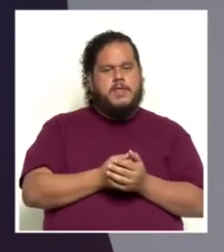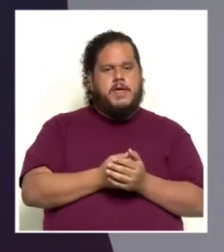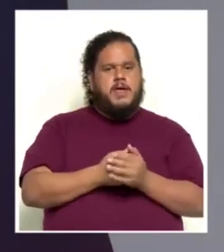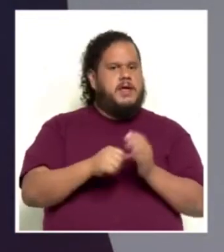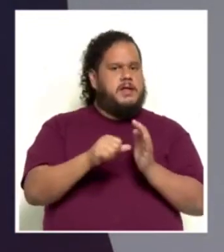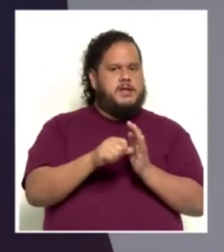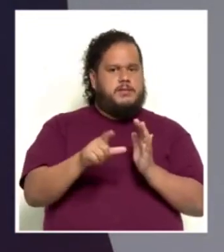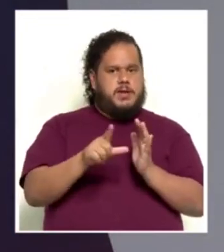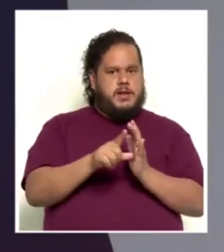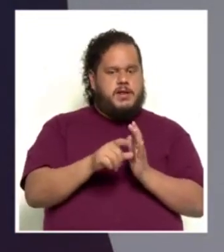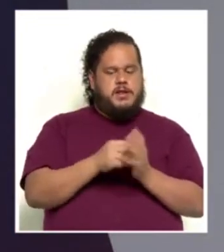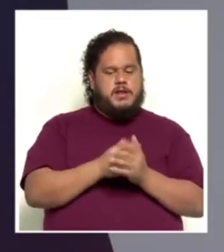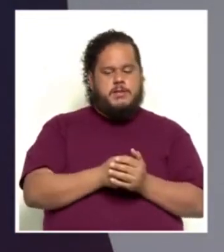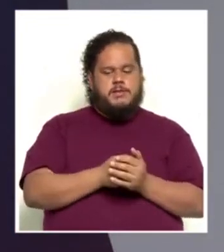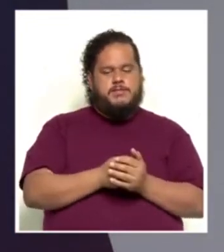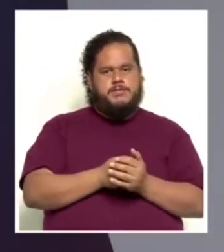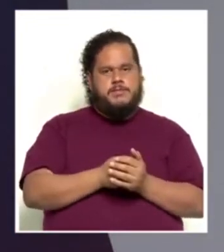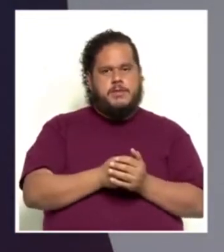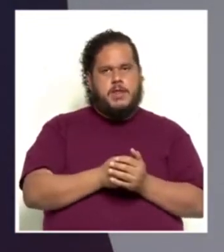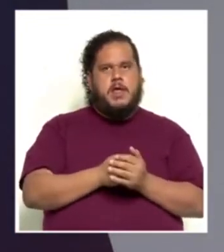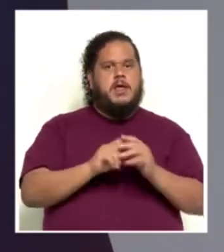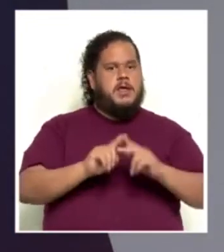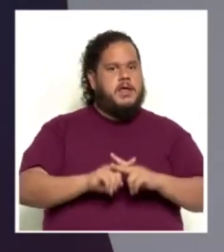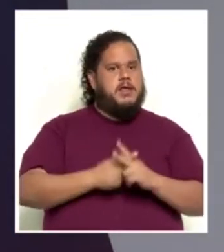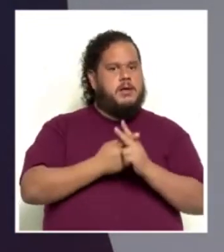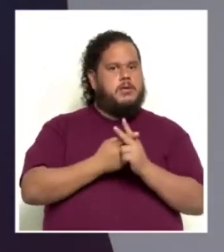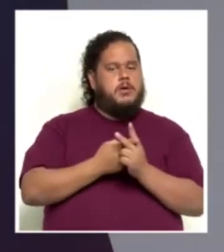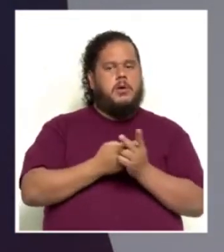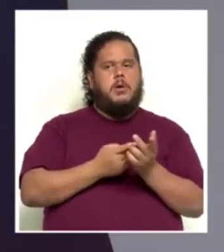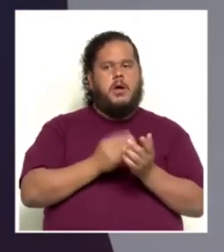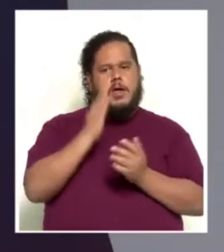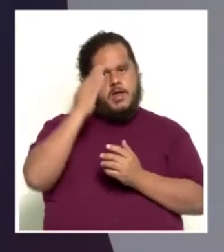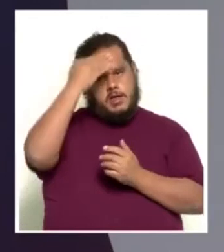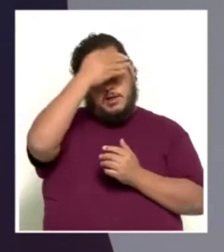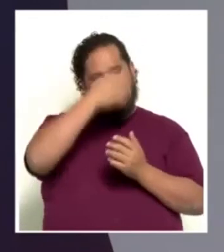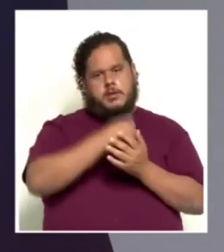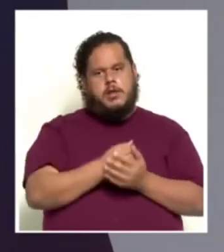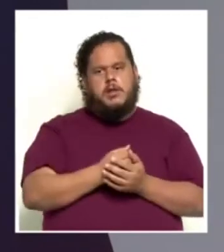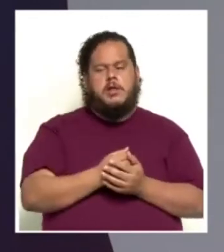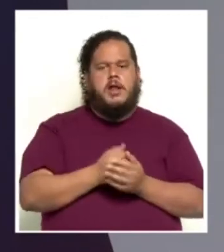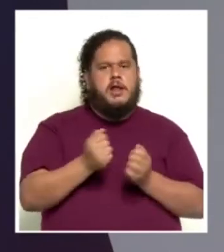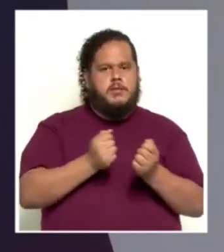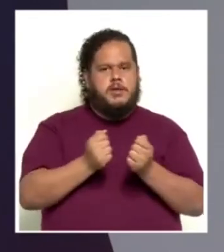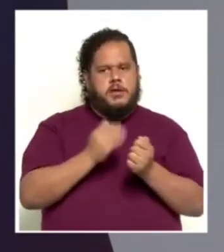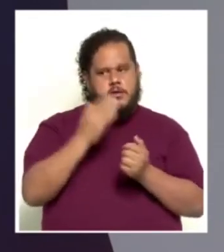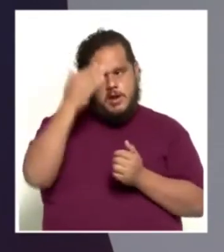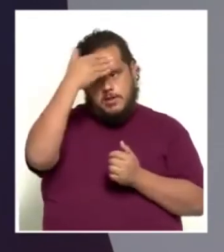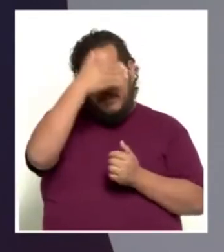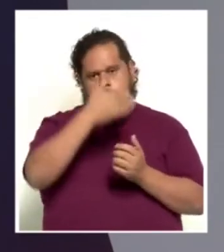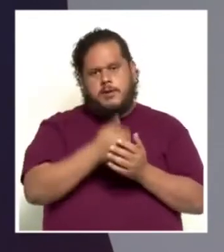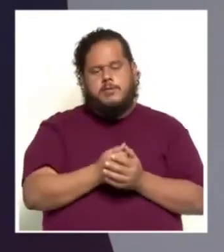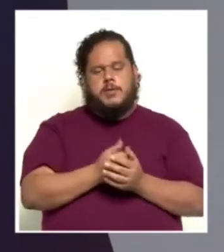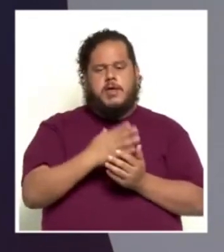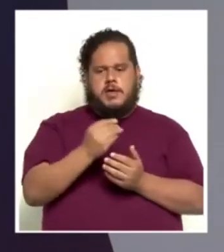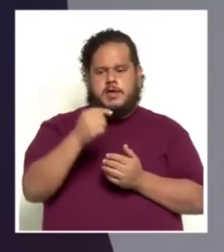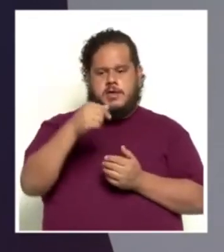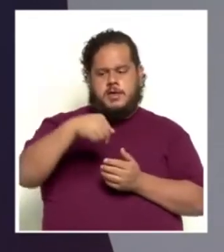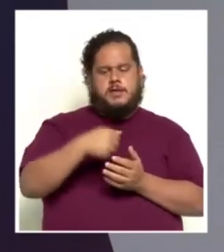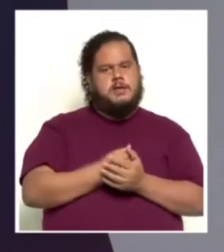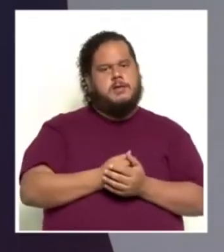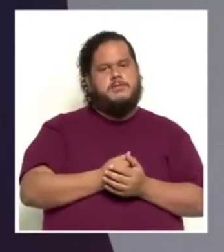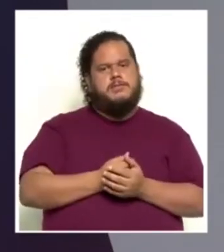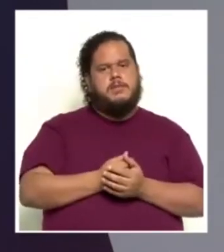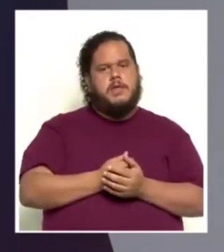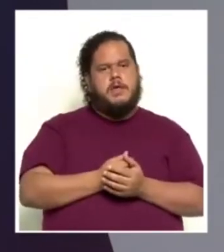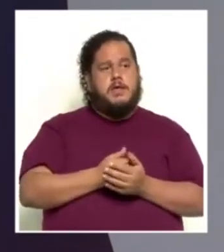Asamblea Legislativa que inauguró Carlos Alvarado, la administración Alvarado Quesada, y esta, que